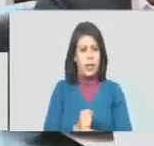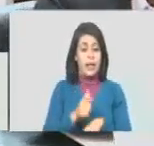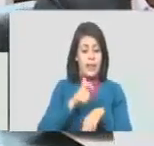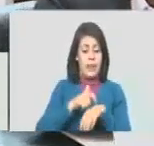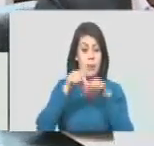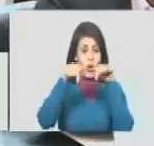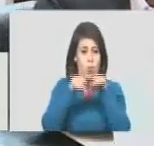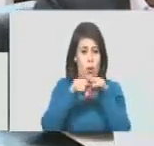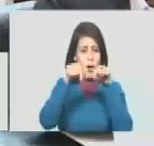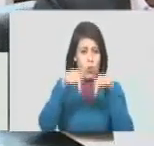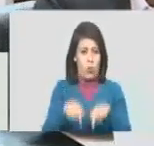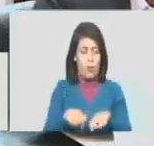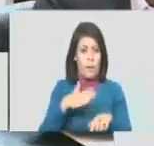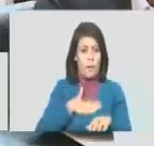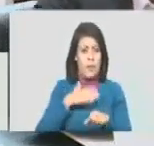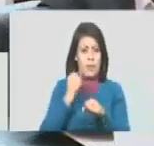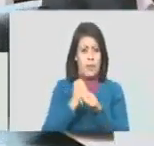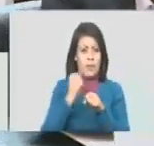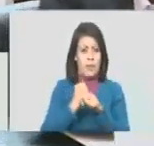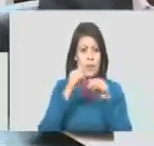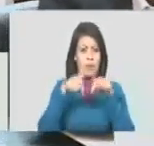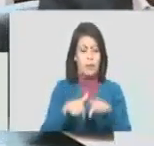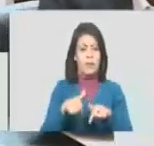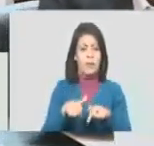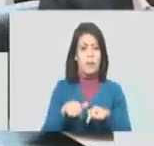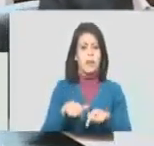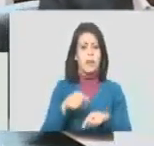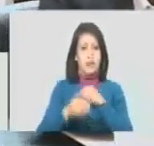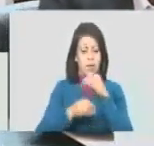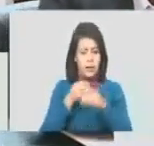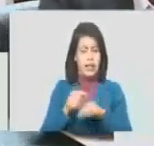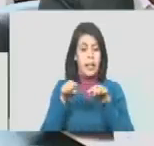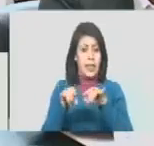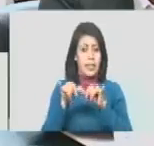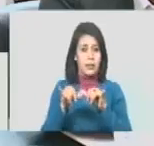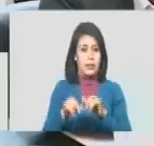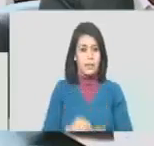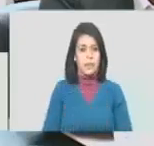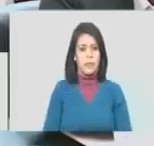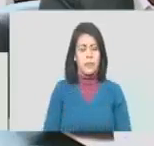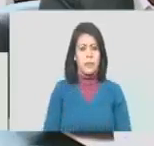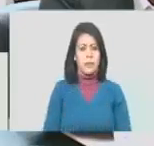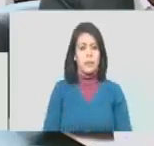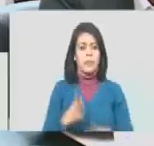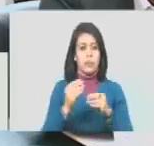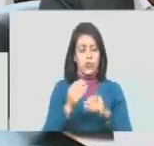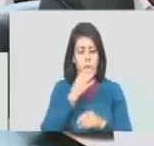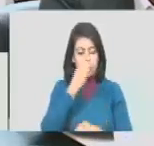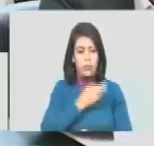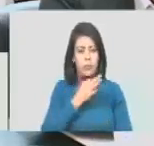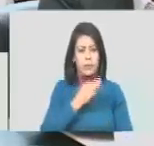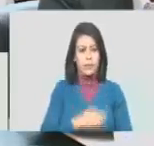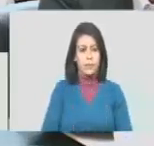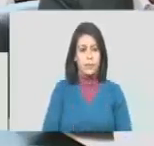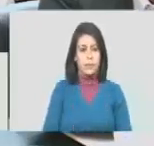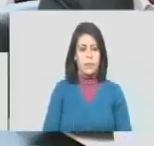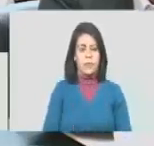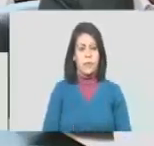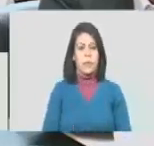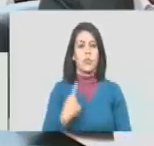momento y mi trabajo acá fue exactamente para ello. con mucha convicción